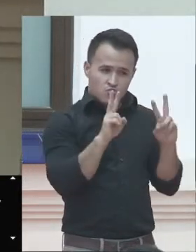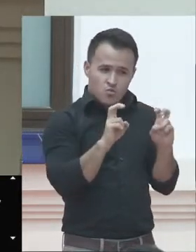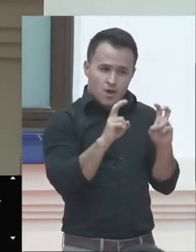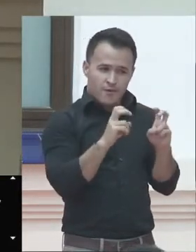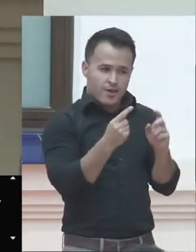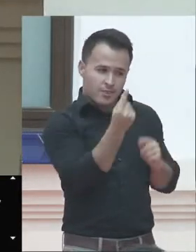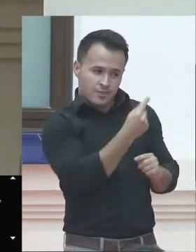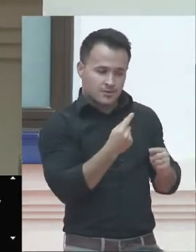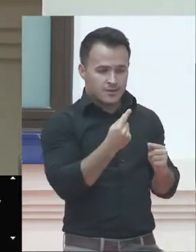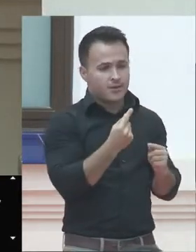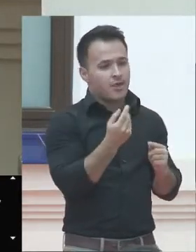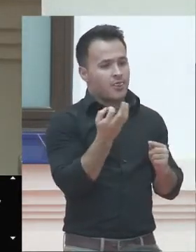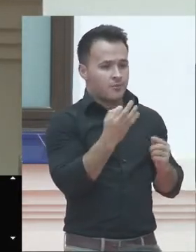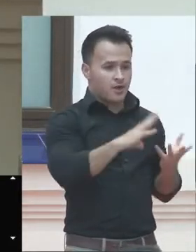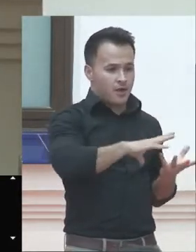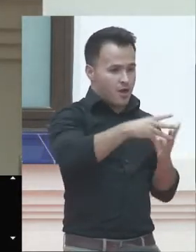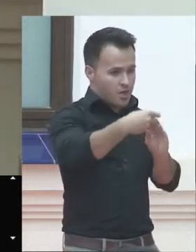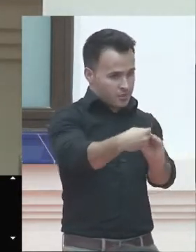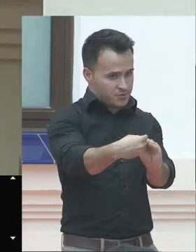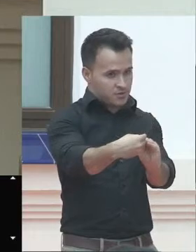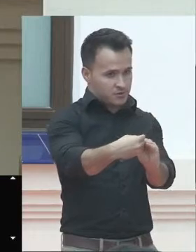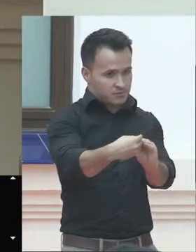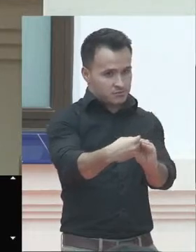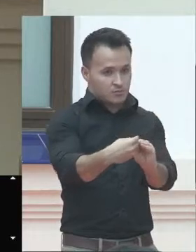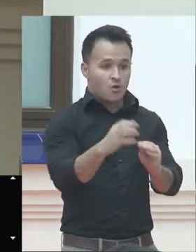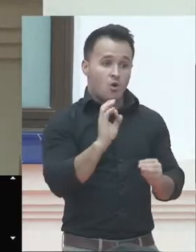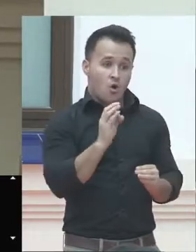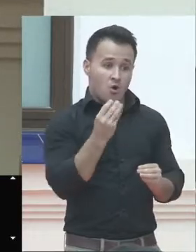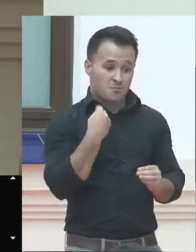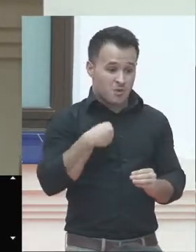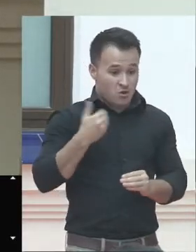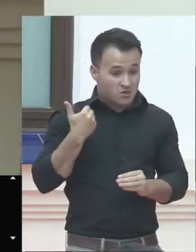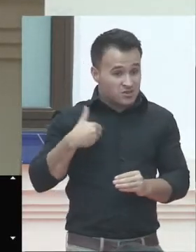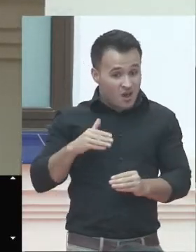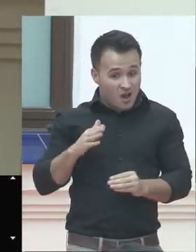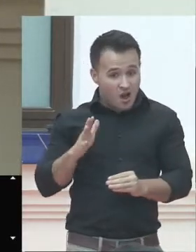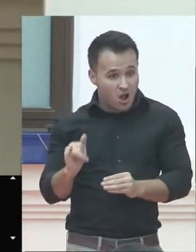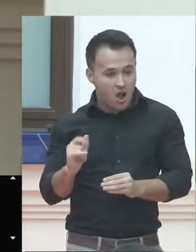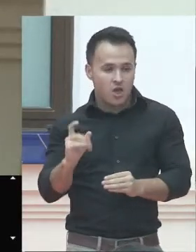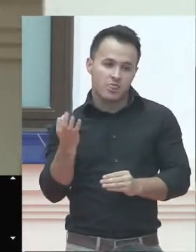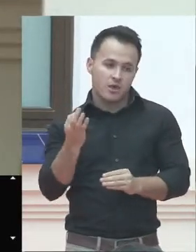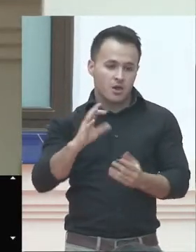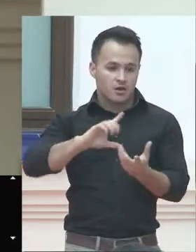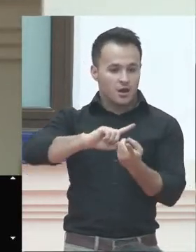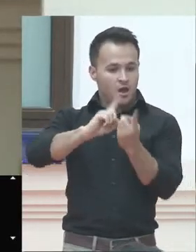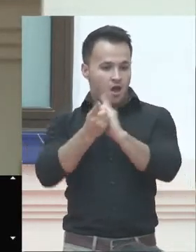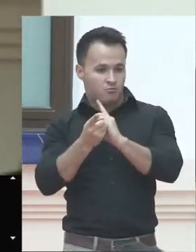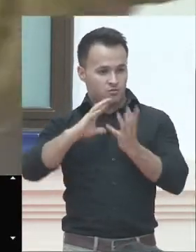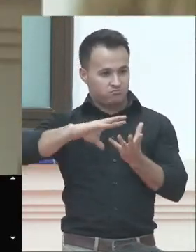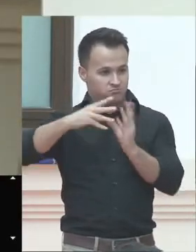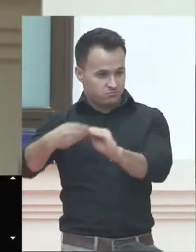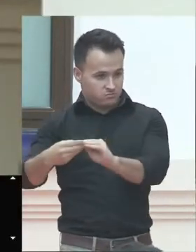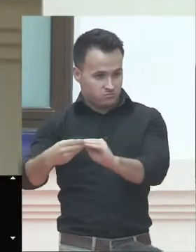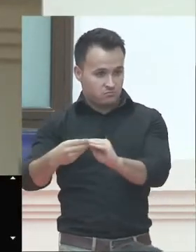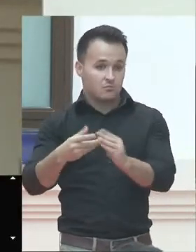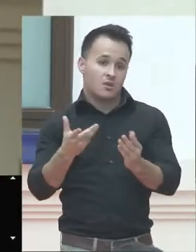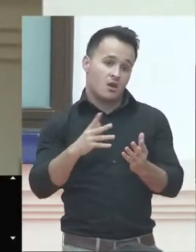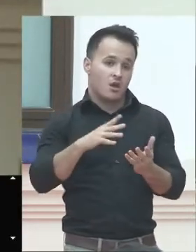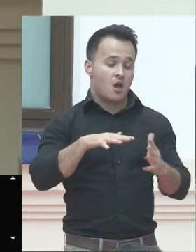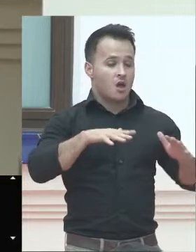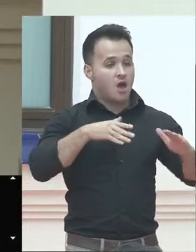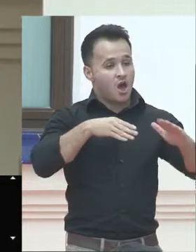o bien el poder modificar y adaptar las que ya existen en una rehabilitación. Sería, por lo tanto, la accesibilidad motriz,